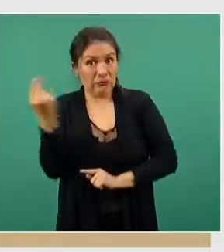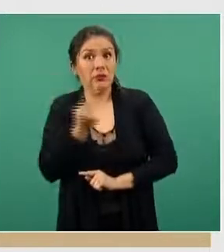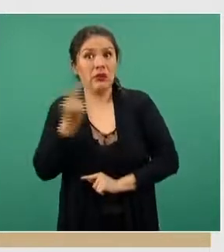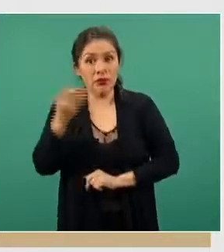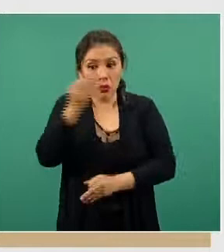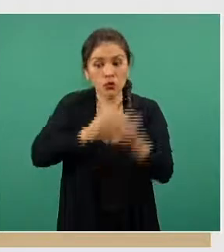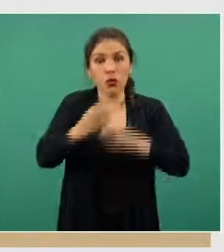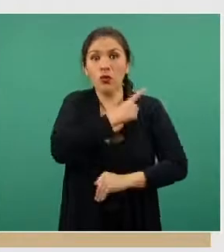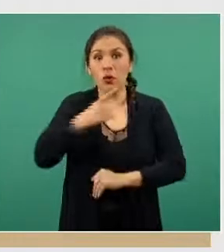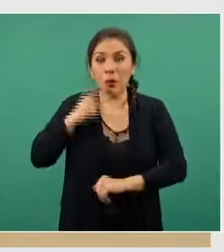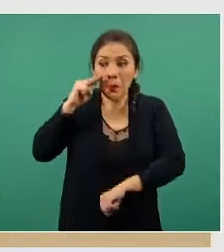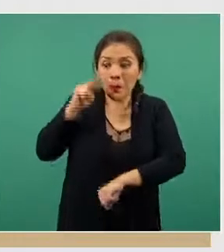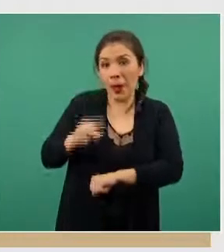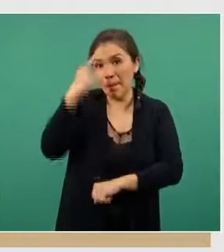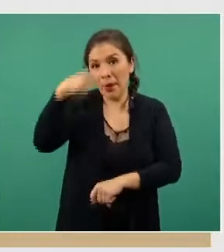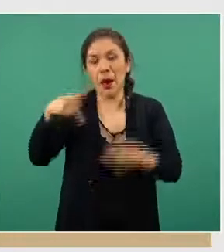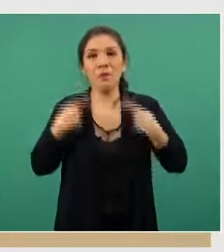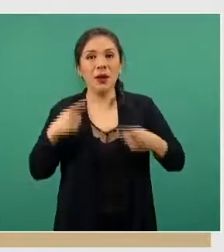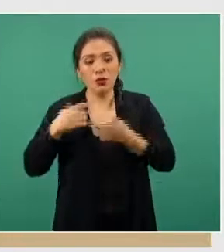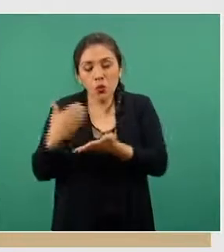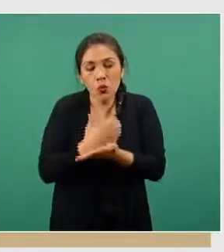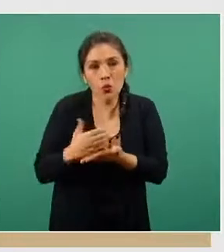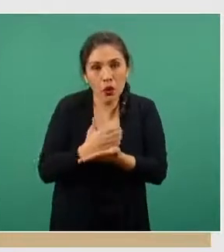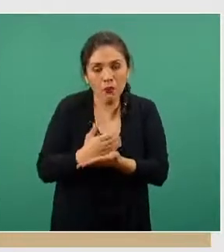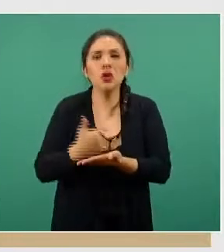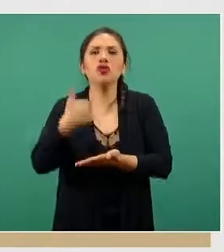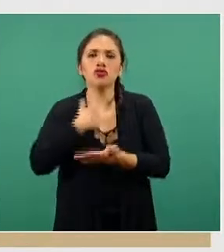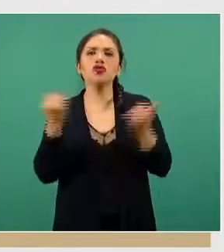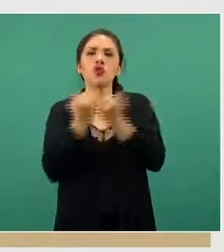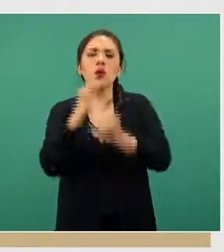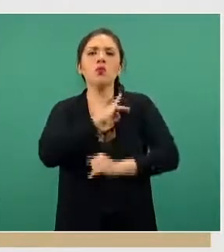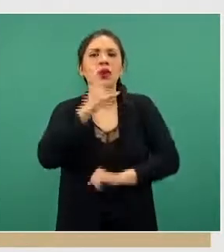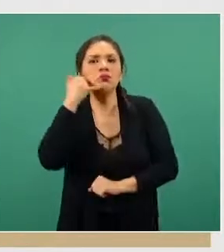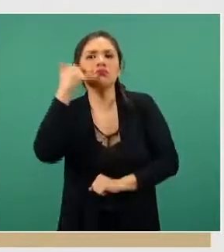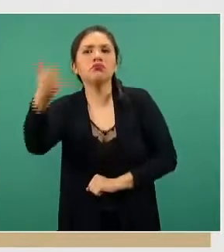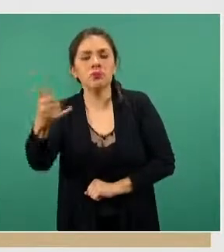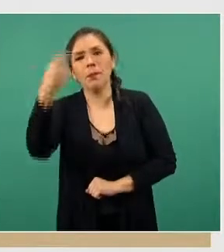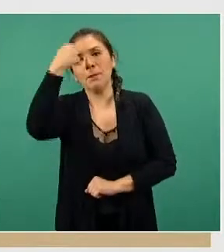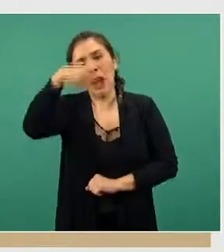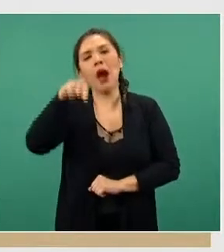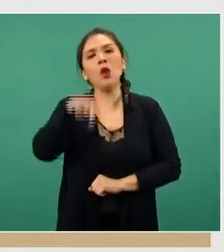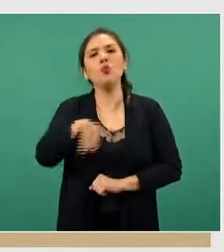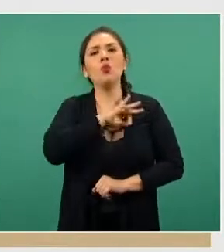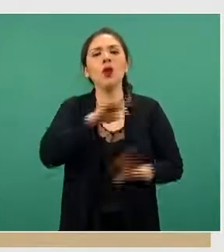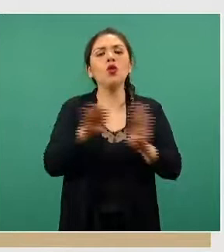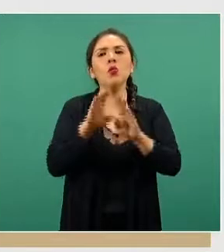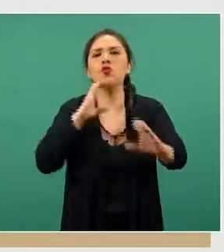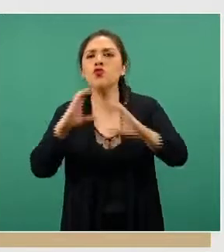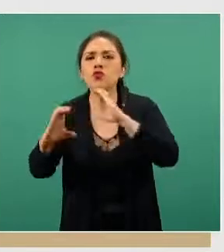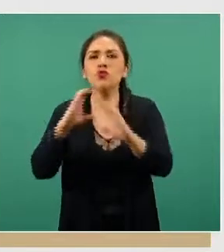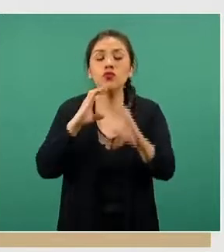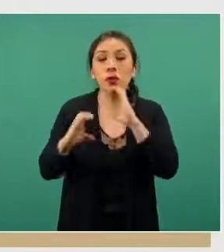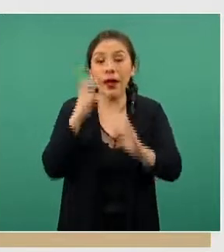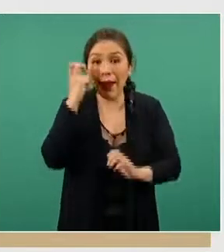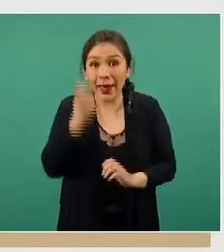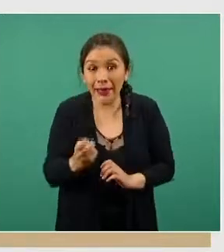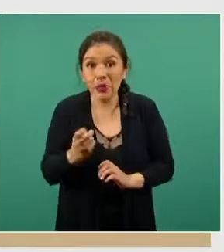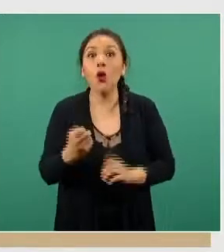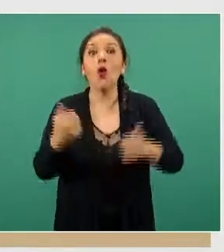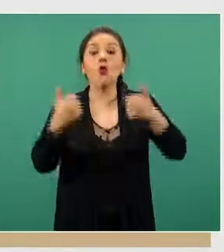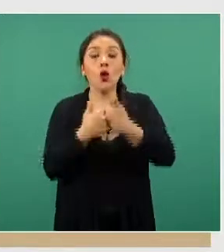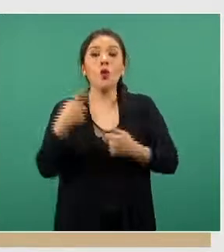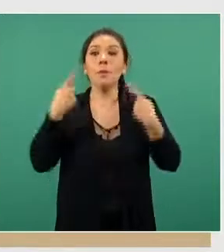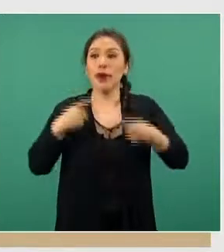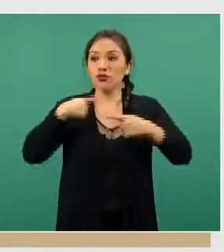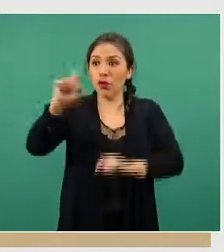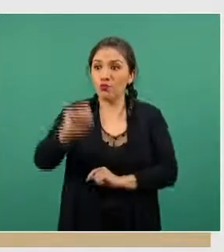pertinente para el tratamiento de su paciente, y nosotros establecemos una llamada con ellos para poder interactuar y de profesional